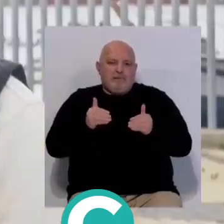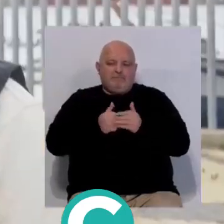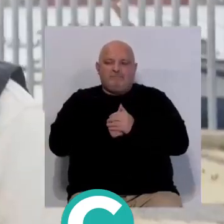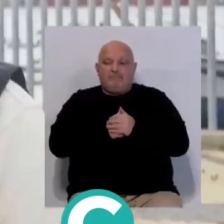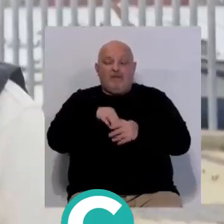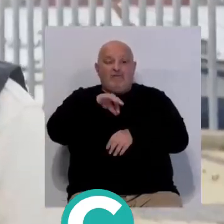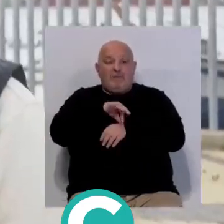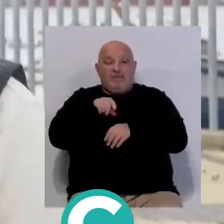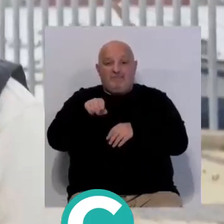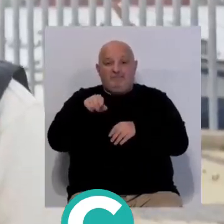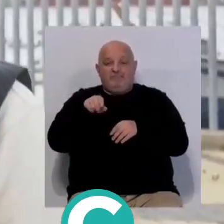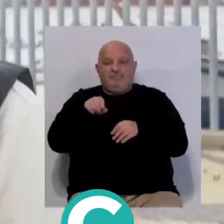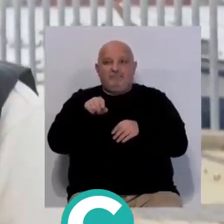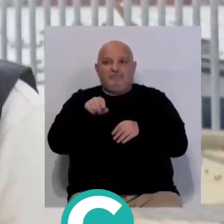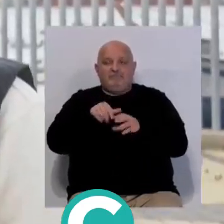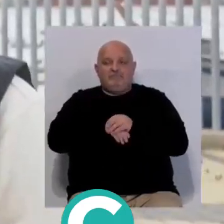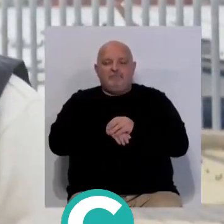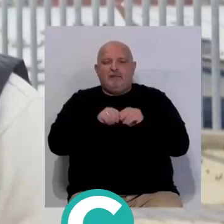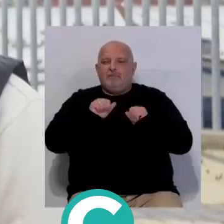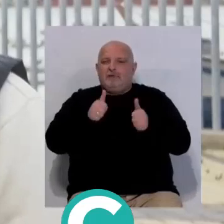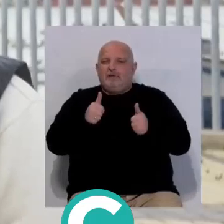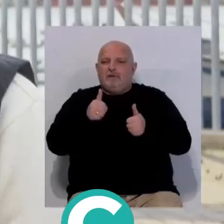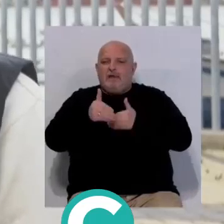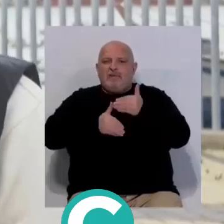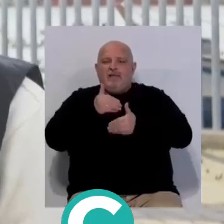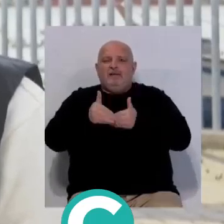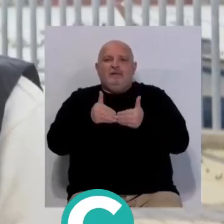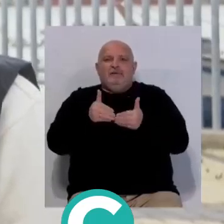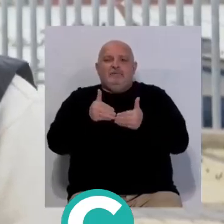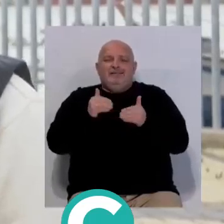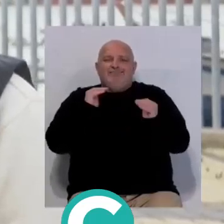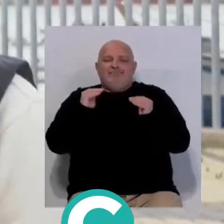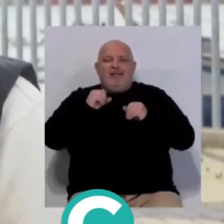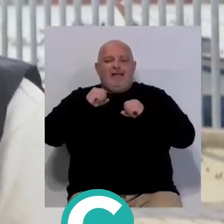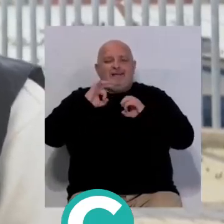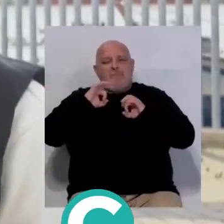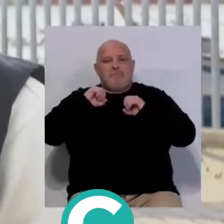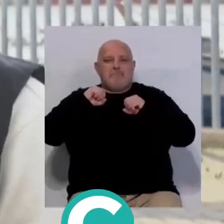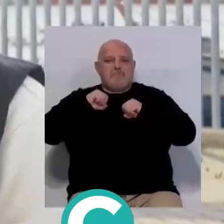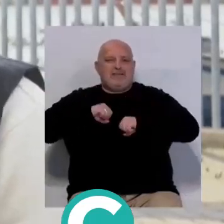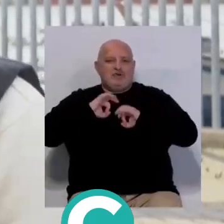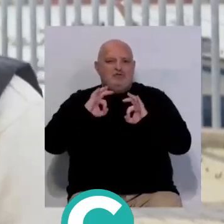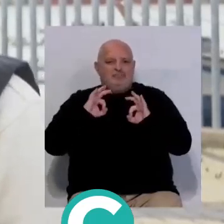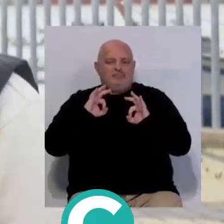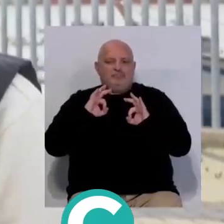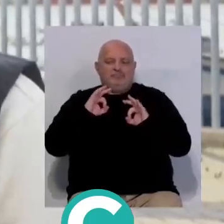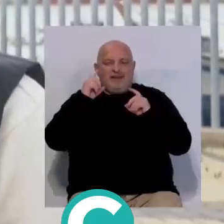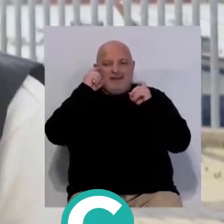La enfermedad empieza a avanzar en la etapa adulta. En la etapa adulta es una